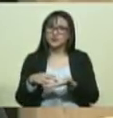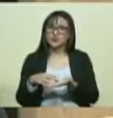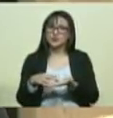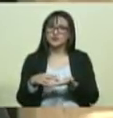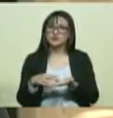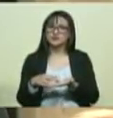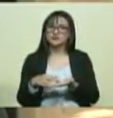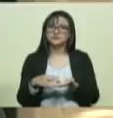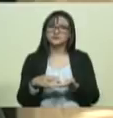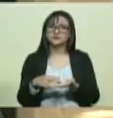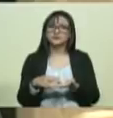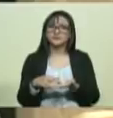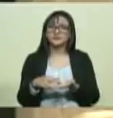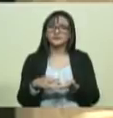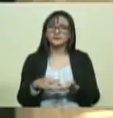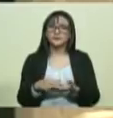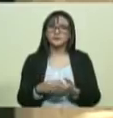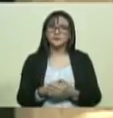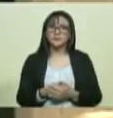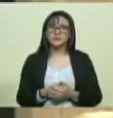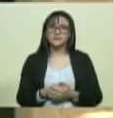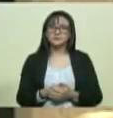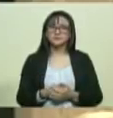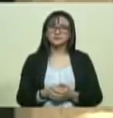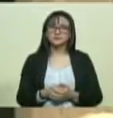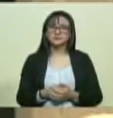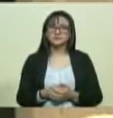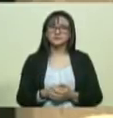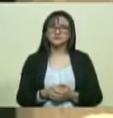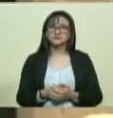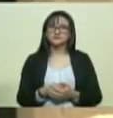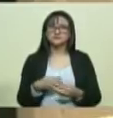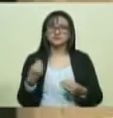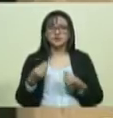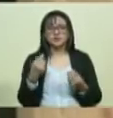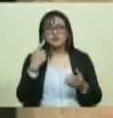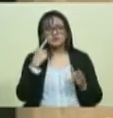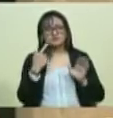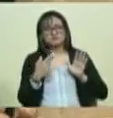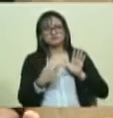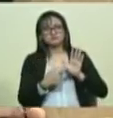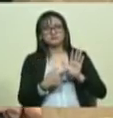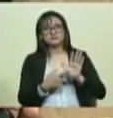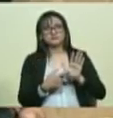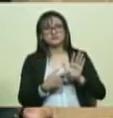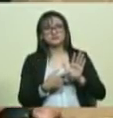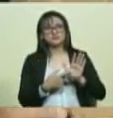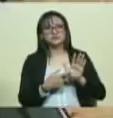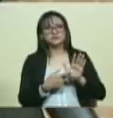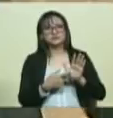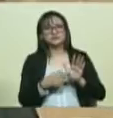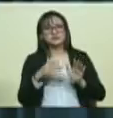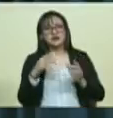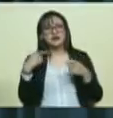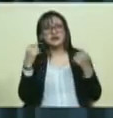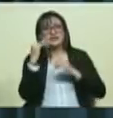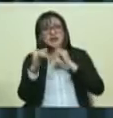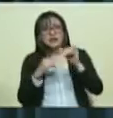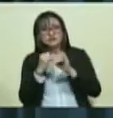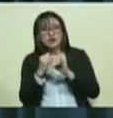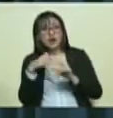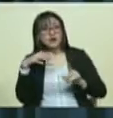el ocultamiento o invisibilización que ha tenido este proceso desde el punto de vista mediático internacional